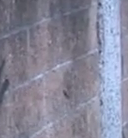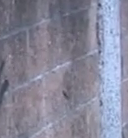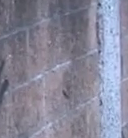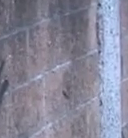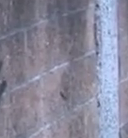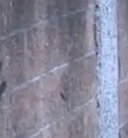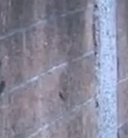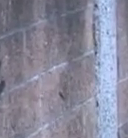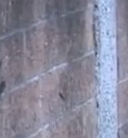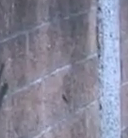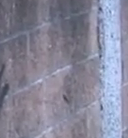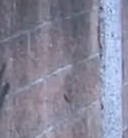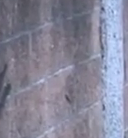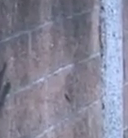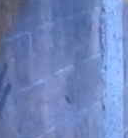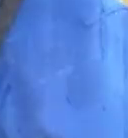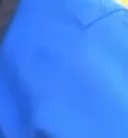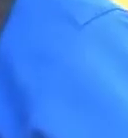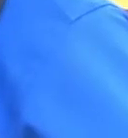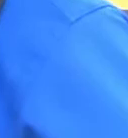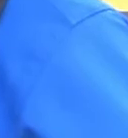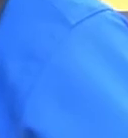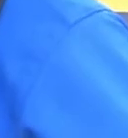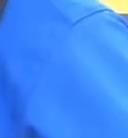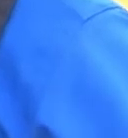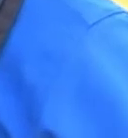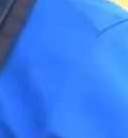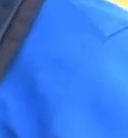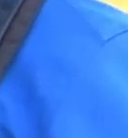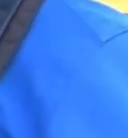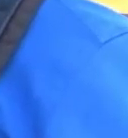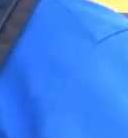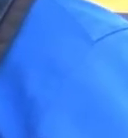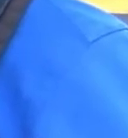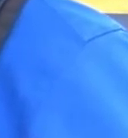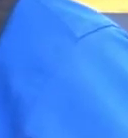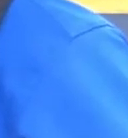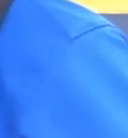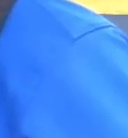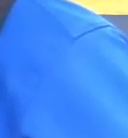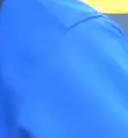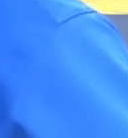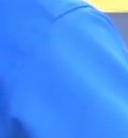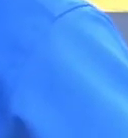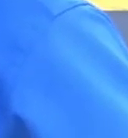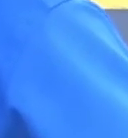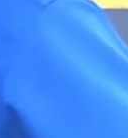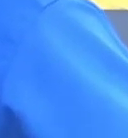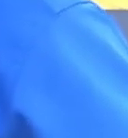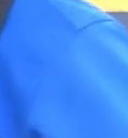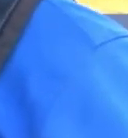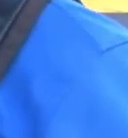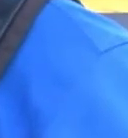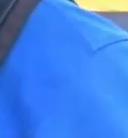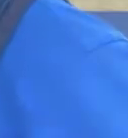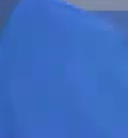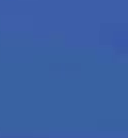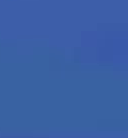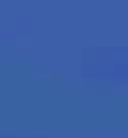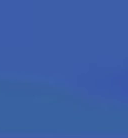lectivo el día 4 de marzo sería sobre en cuánto tiempo obtendríamos el resultado de quién sería el ganador de las